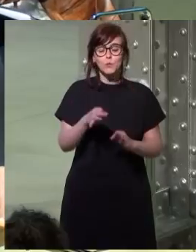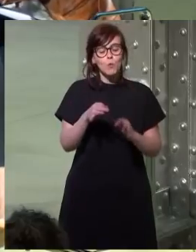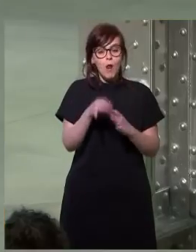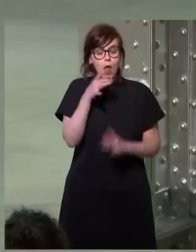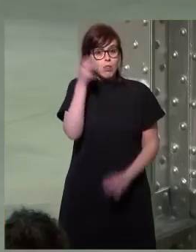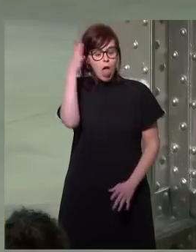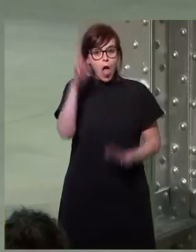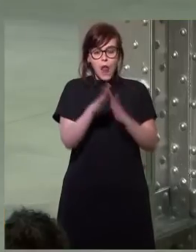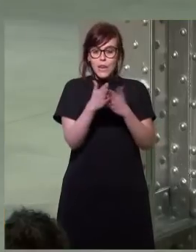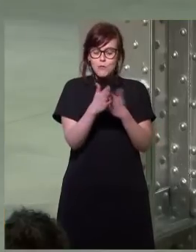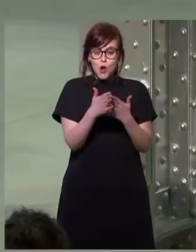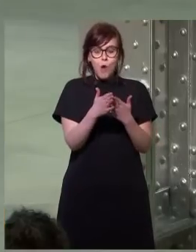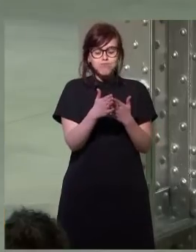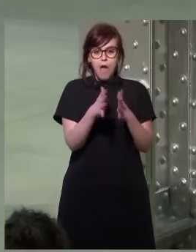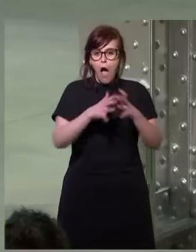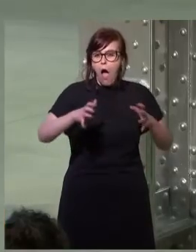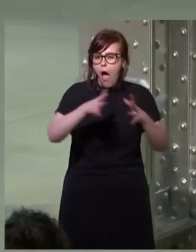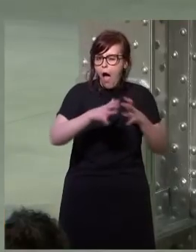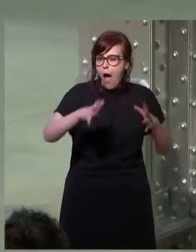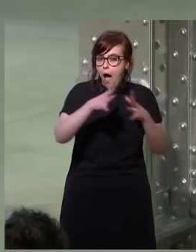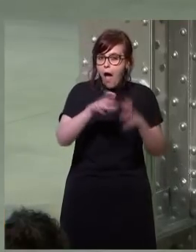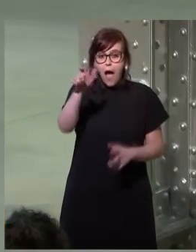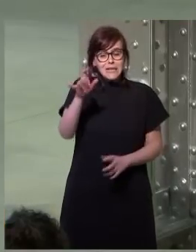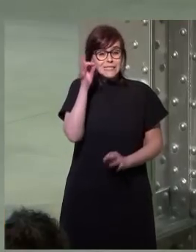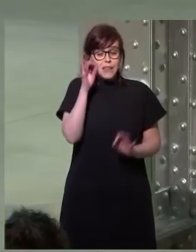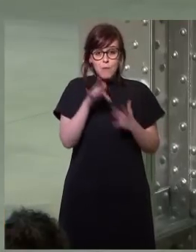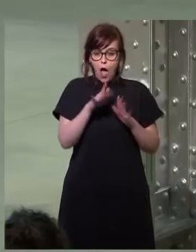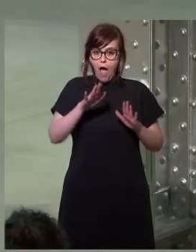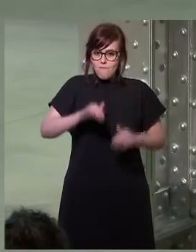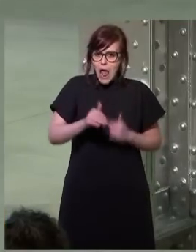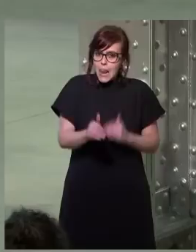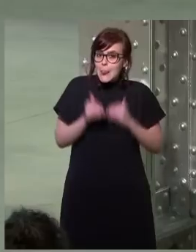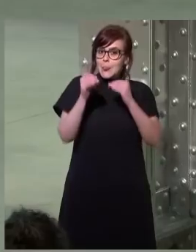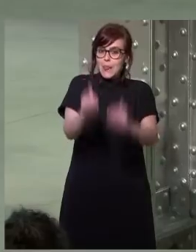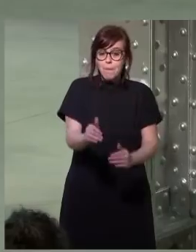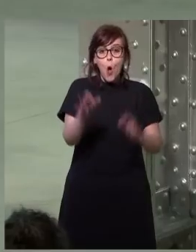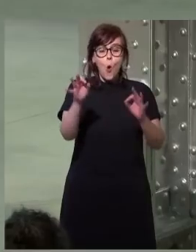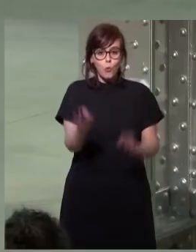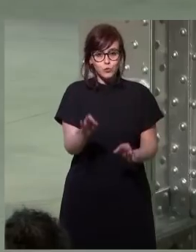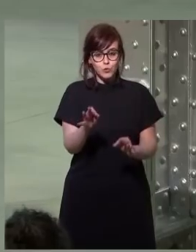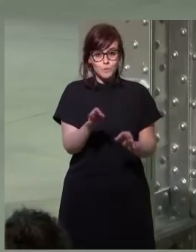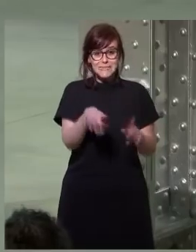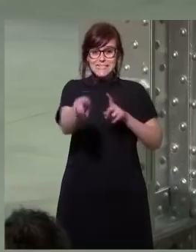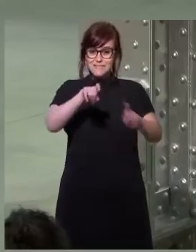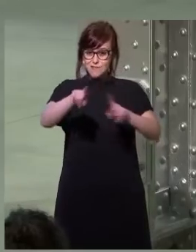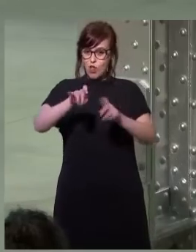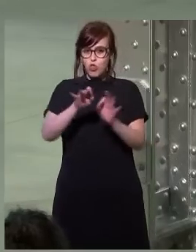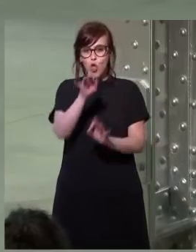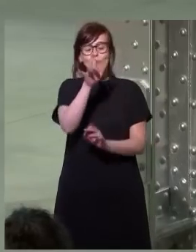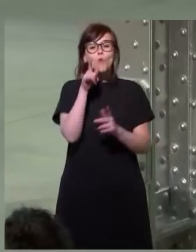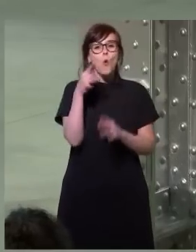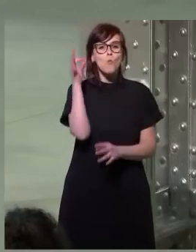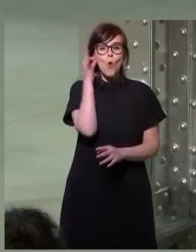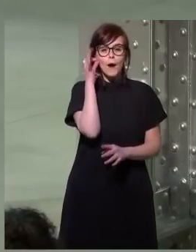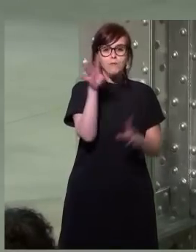con muchísimo entusiasmo Sandra, pero que la ha llevado todavía más lejos. La selección de las mujeres retratadas